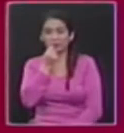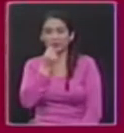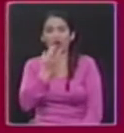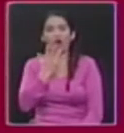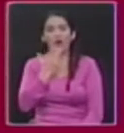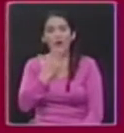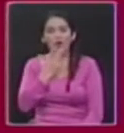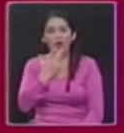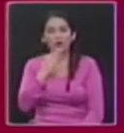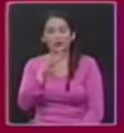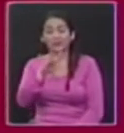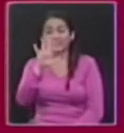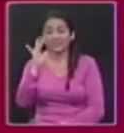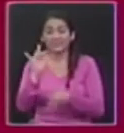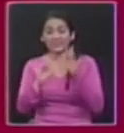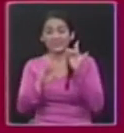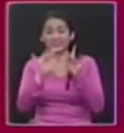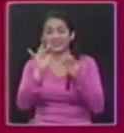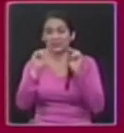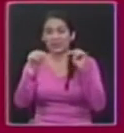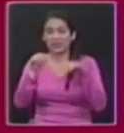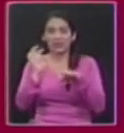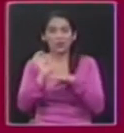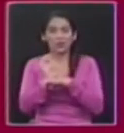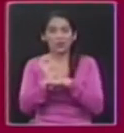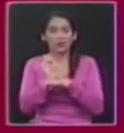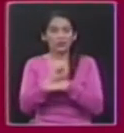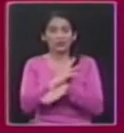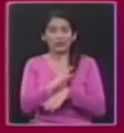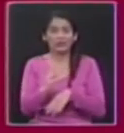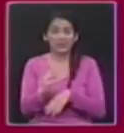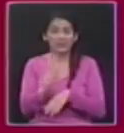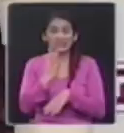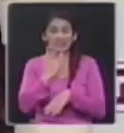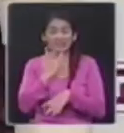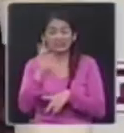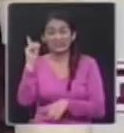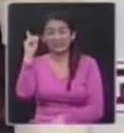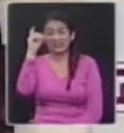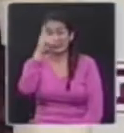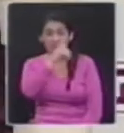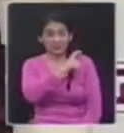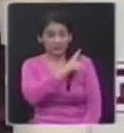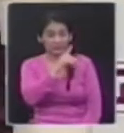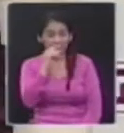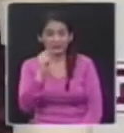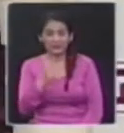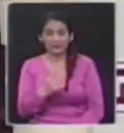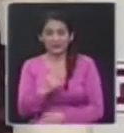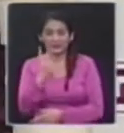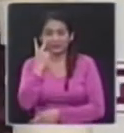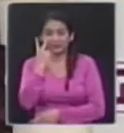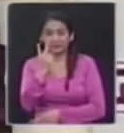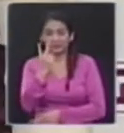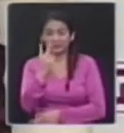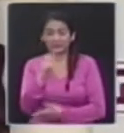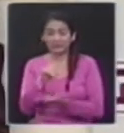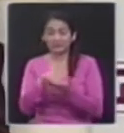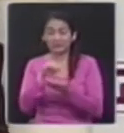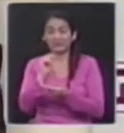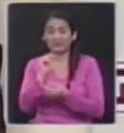Y esto no es una tecnología que había aquí en Ecuador. Entonces llegar al color fue muy difícil. No sé si se ve bien en cámara, pero... Sí,